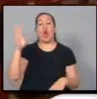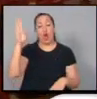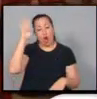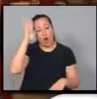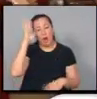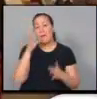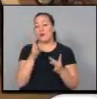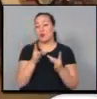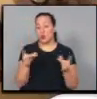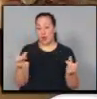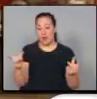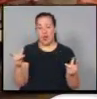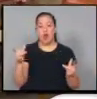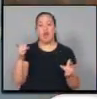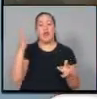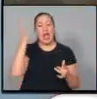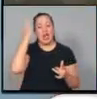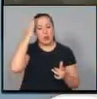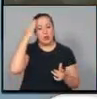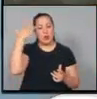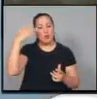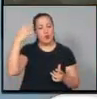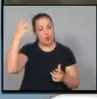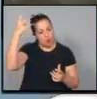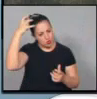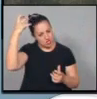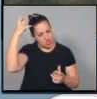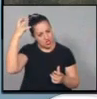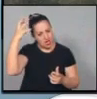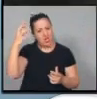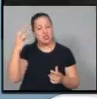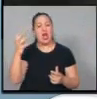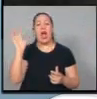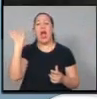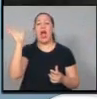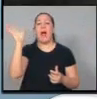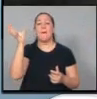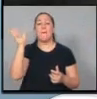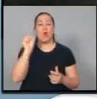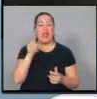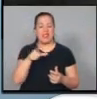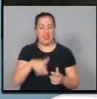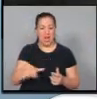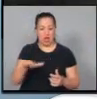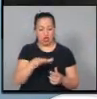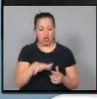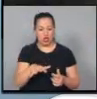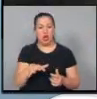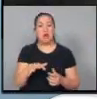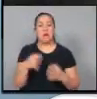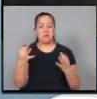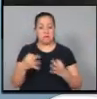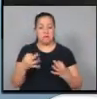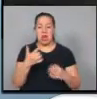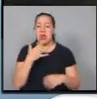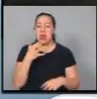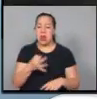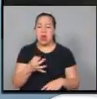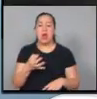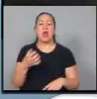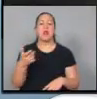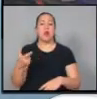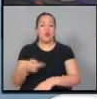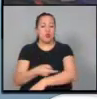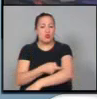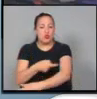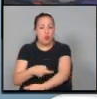leve. Tenía muy hinchada la cabeza. Me asistió la ambulancia del partido. Bueno, me asistieron muy bien, la verdad que muy bien, me pusieron suero,